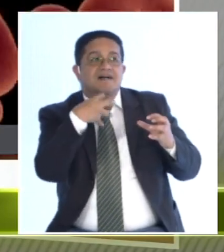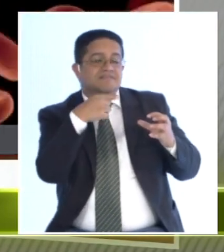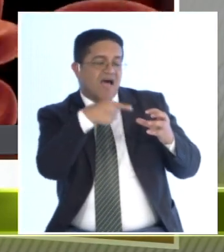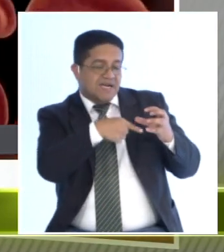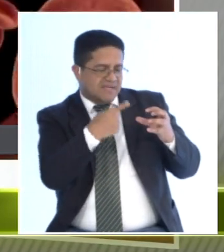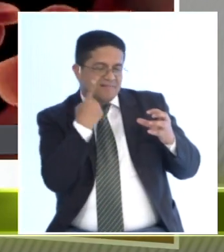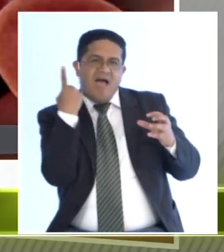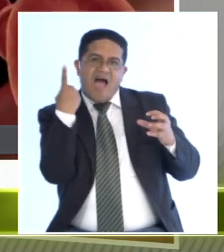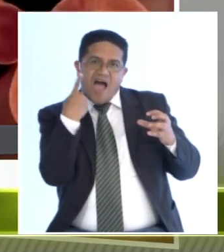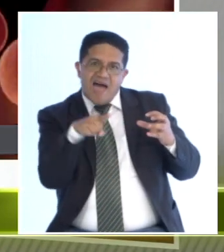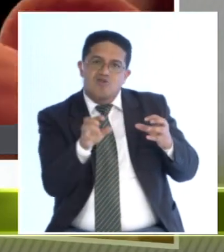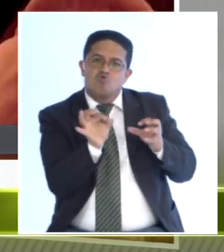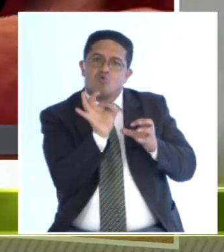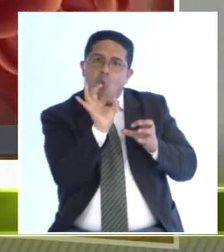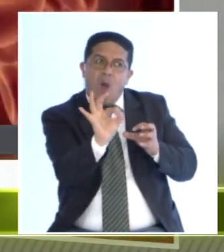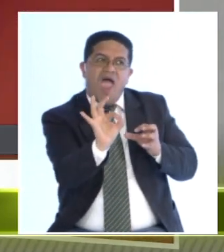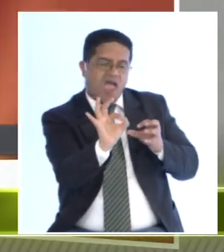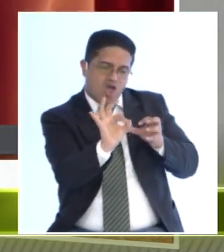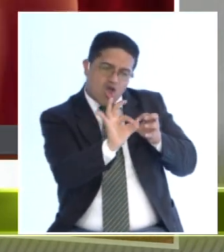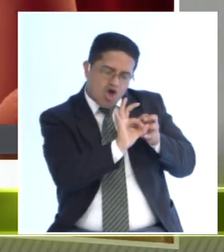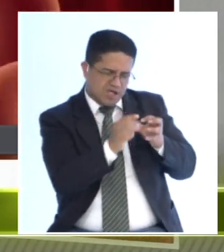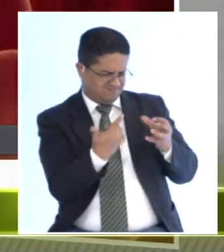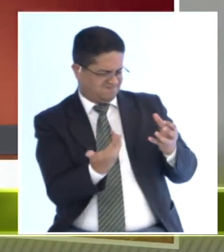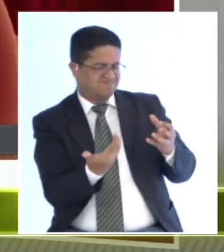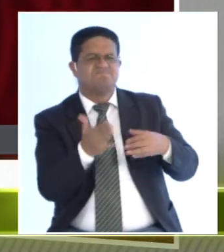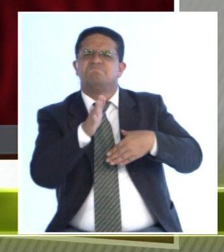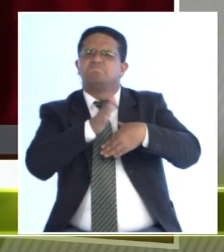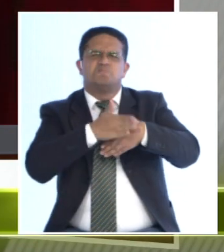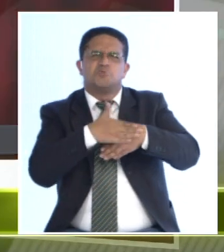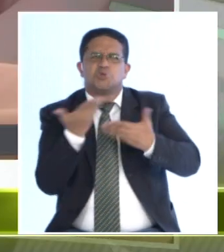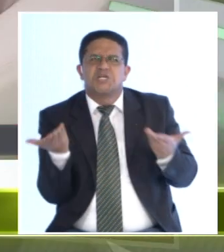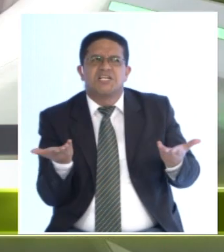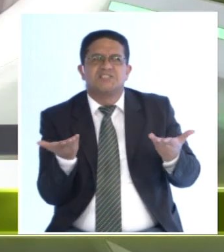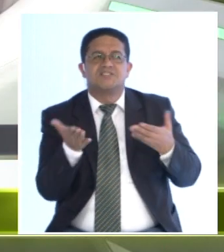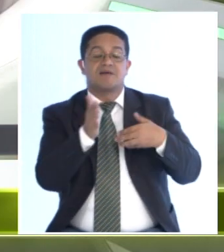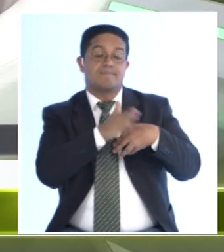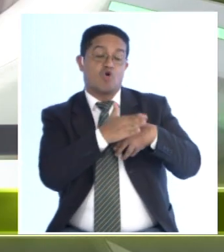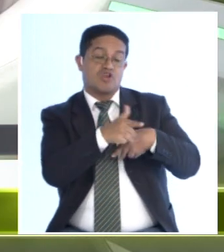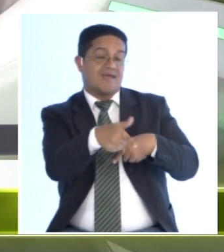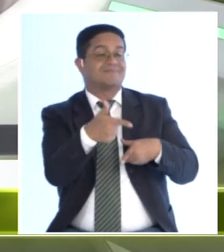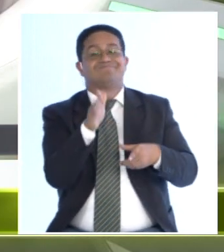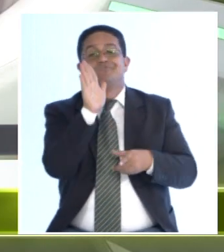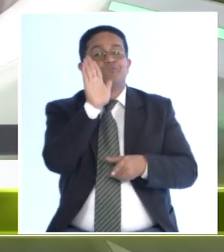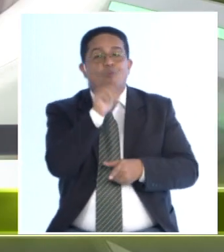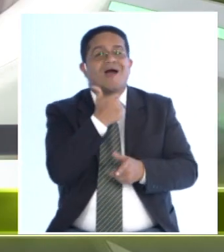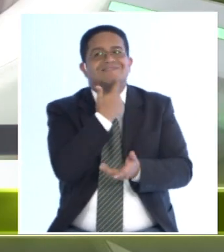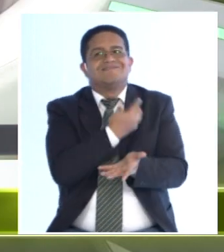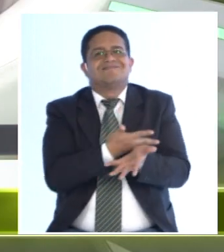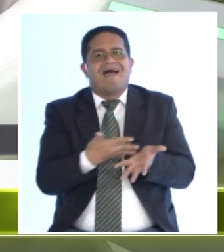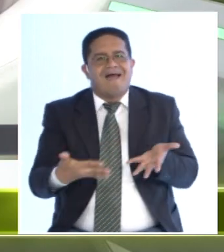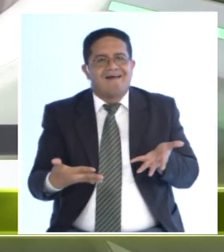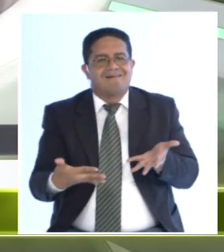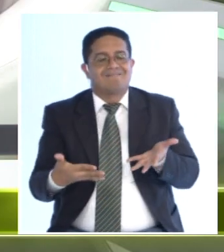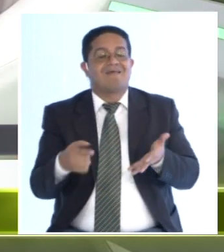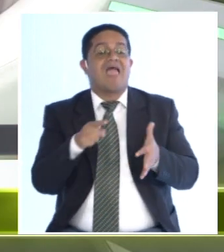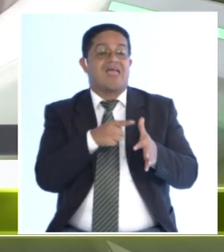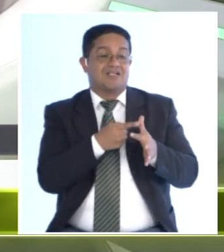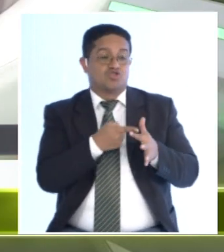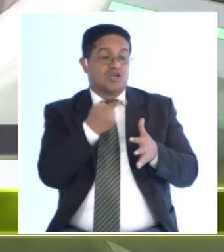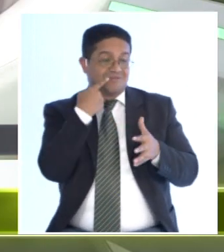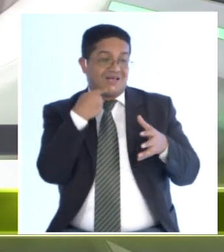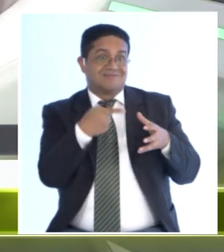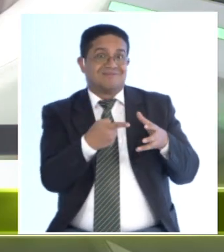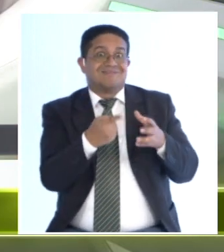como ahuecadas. Esas zonas ahuecadas es porque allí dejó de recibir sangre y por lo tanto toda esa zona dejó de